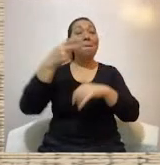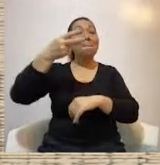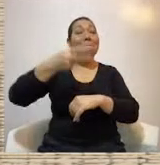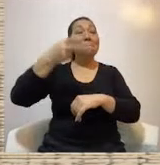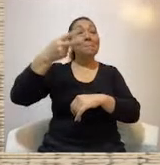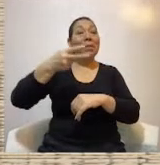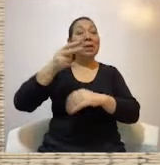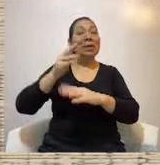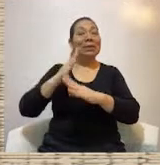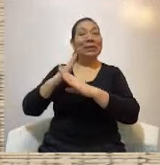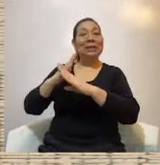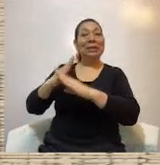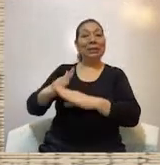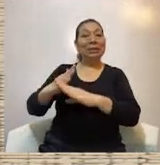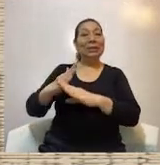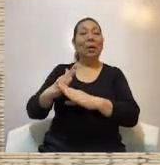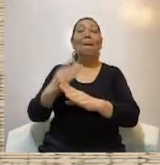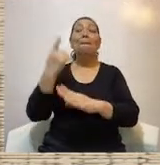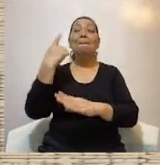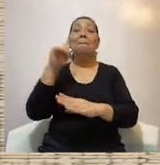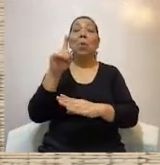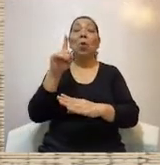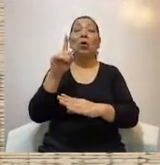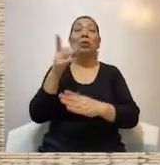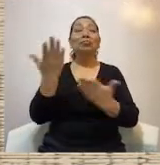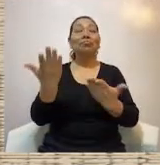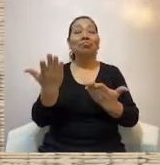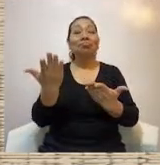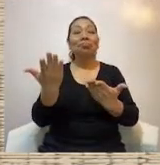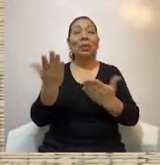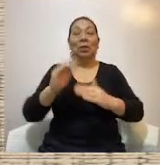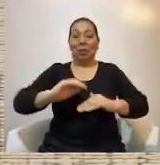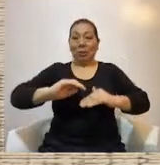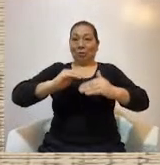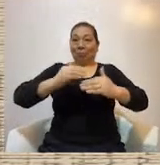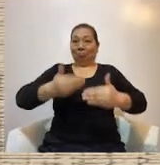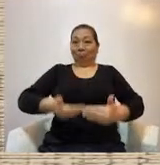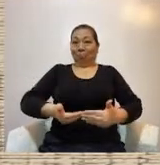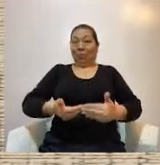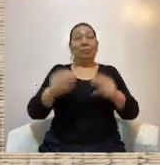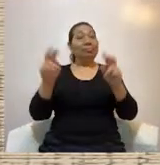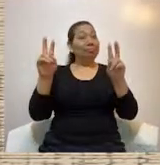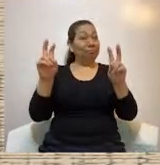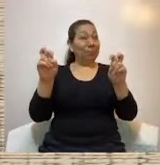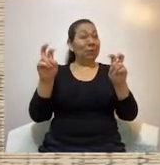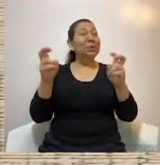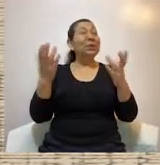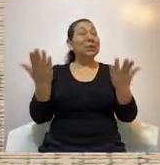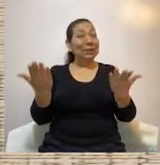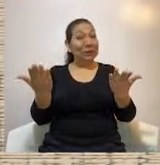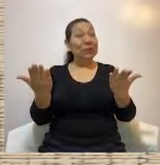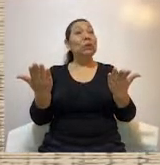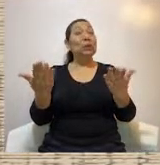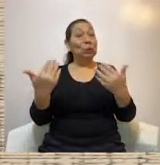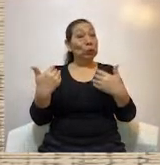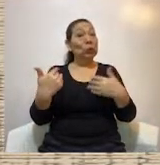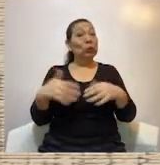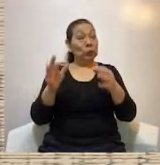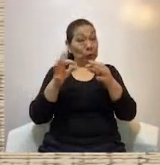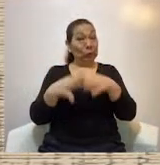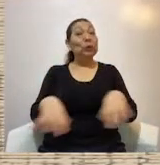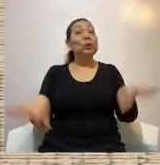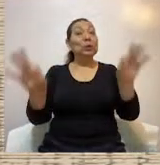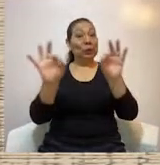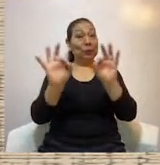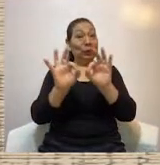y prohibición de discriminación por razón de embarazo. Un tema, sin duda, de